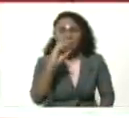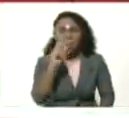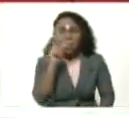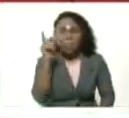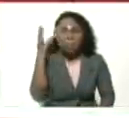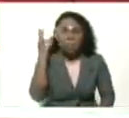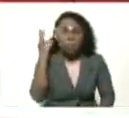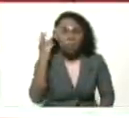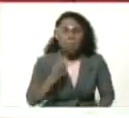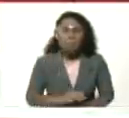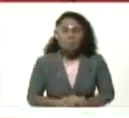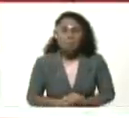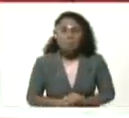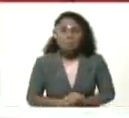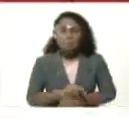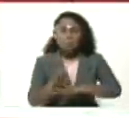Jacura,